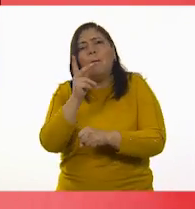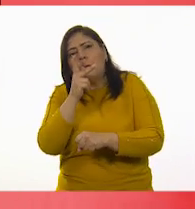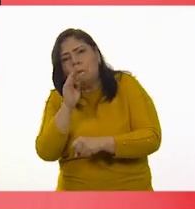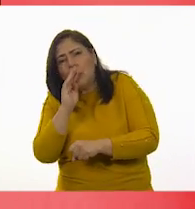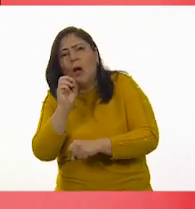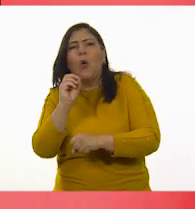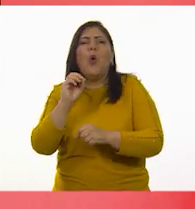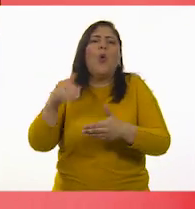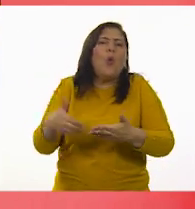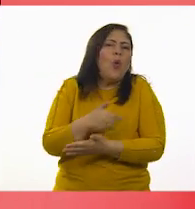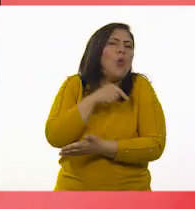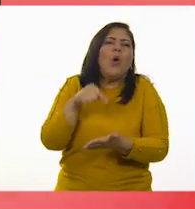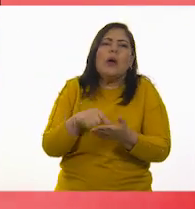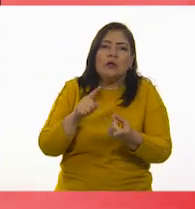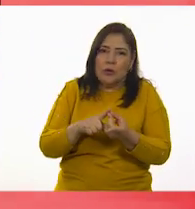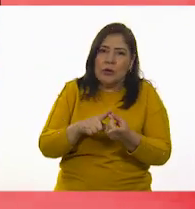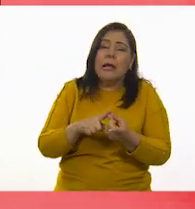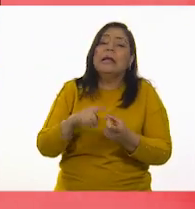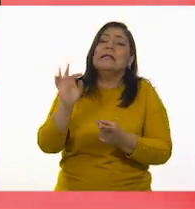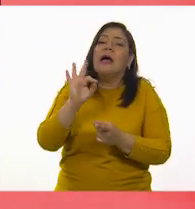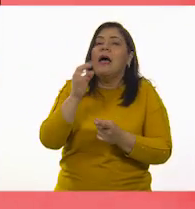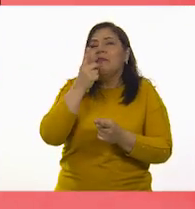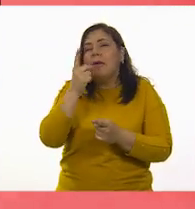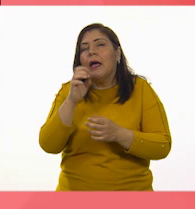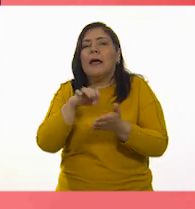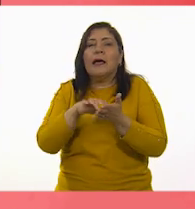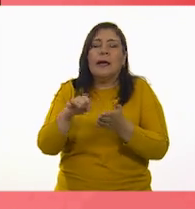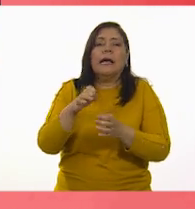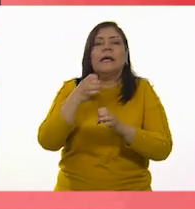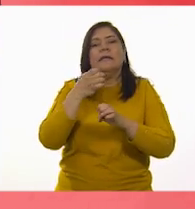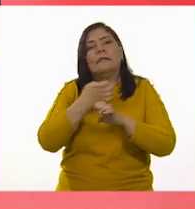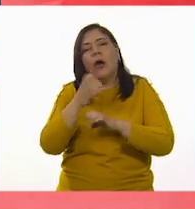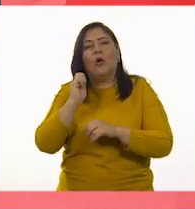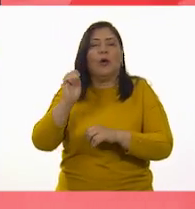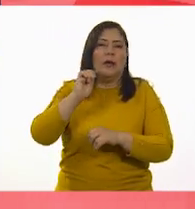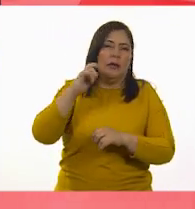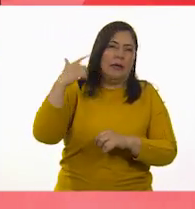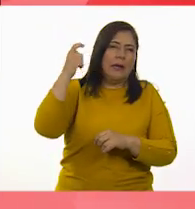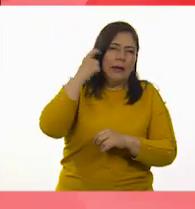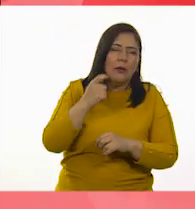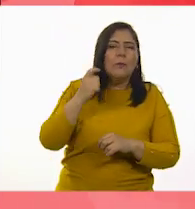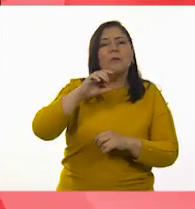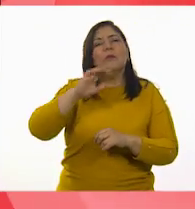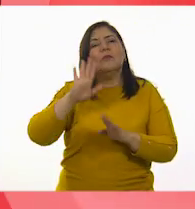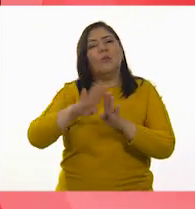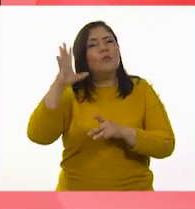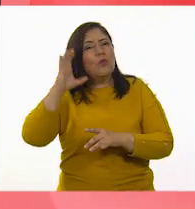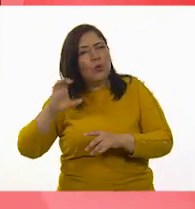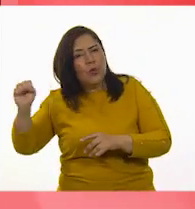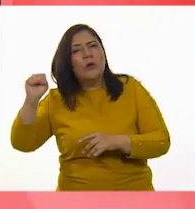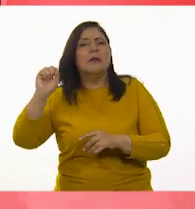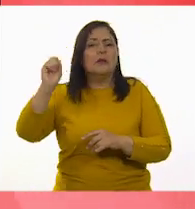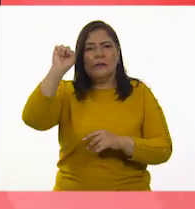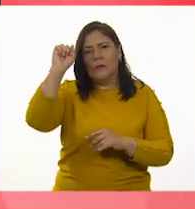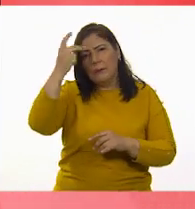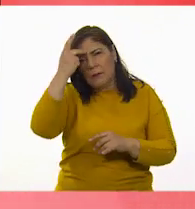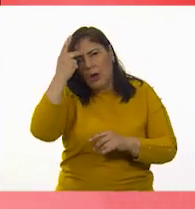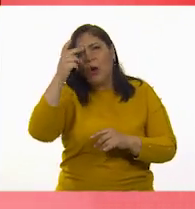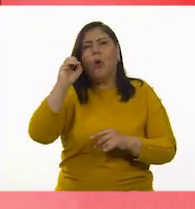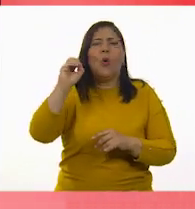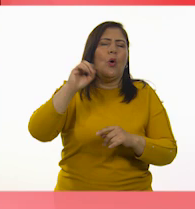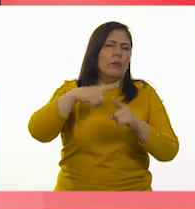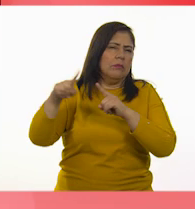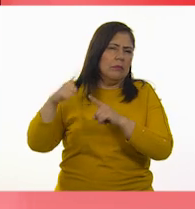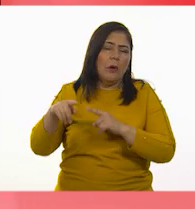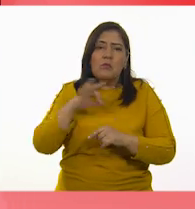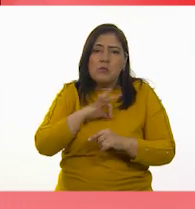nacieron, muy seguramente te dirán el nombre de estados como Guerrero, Morelos, Michoacán, Jalisco o San Luis Potosí, por solo mencionar algunos.